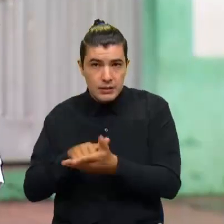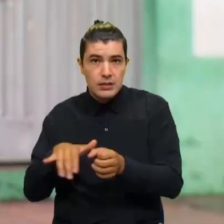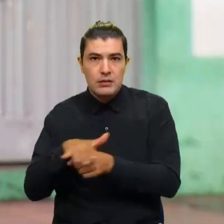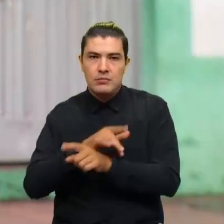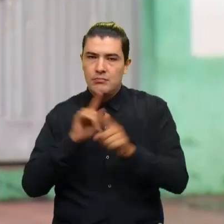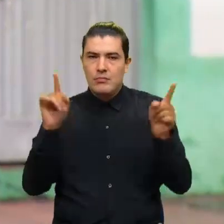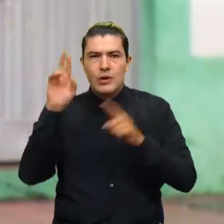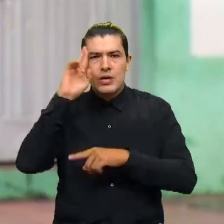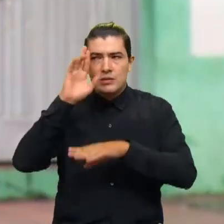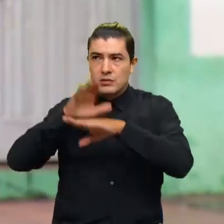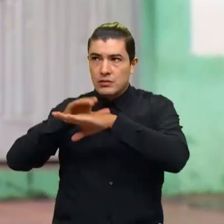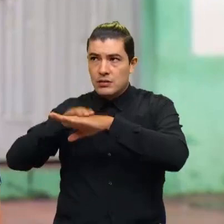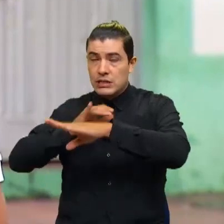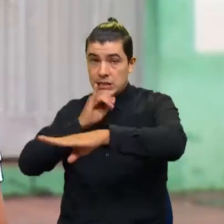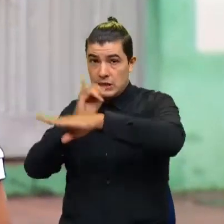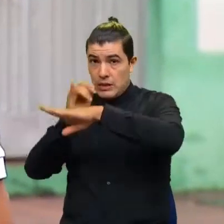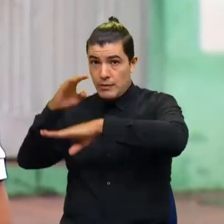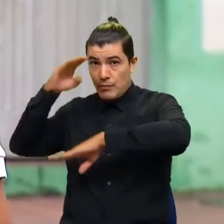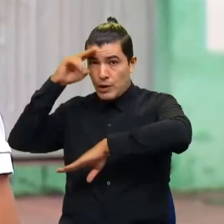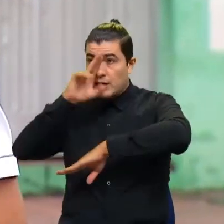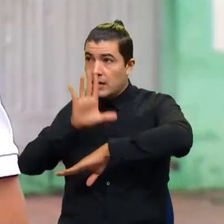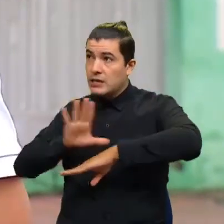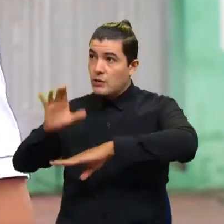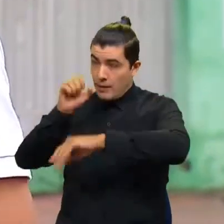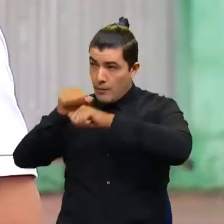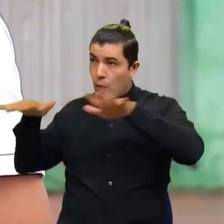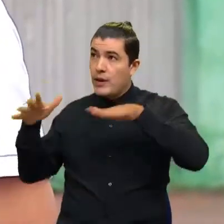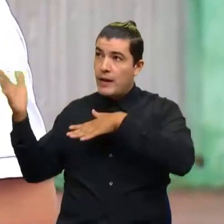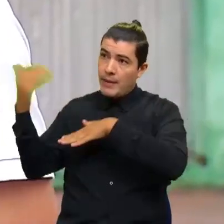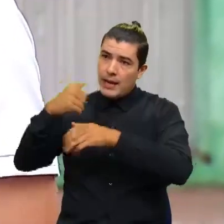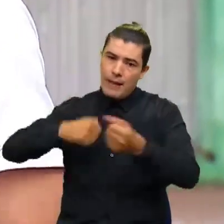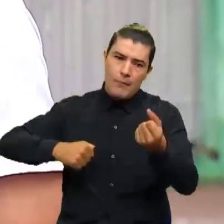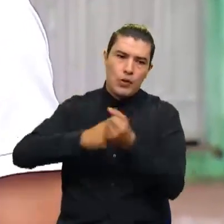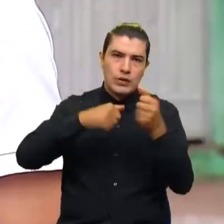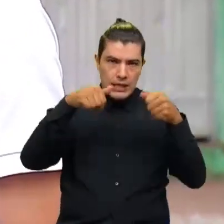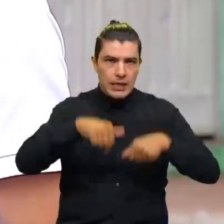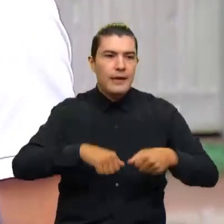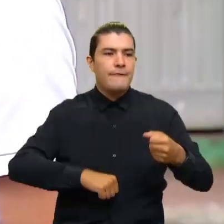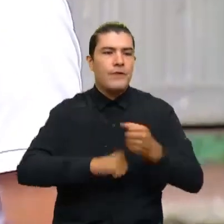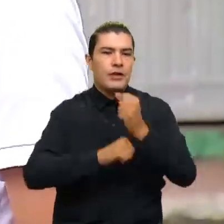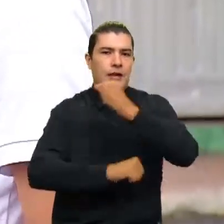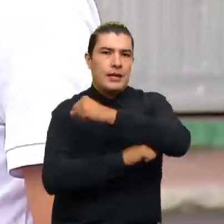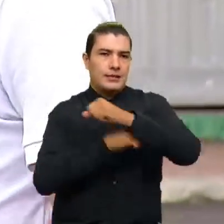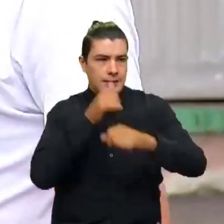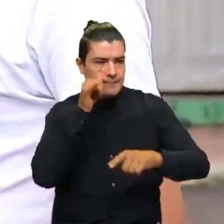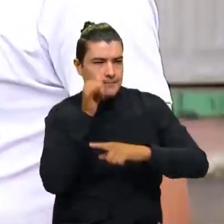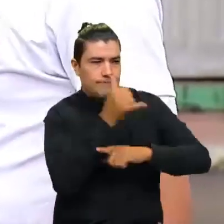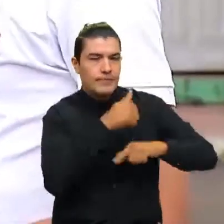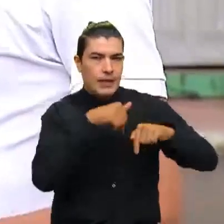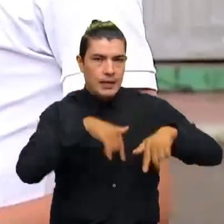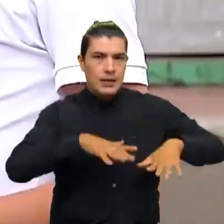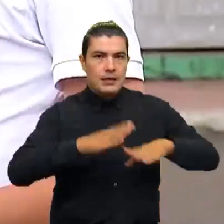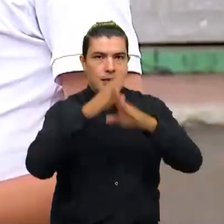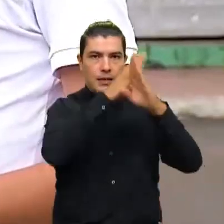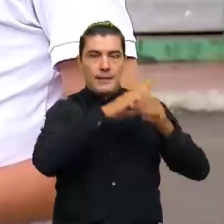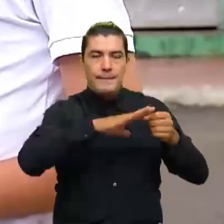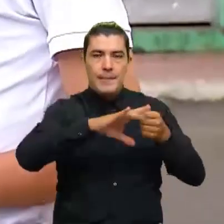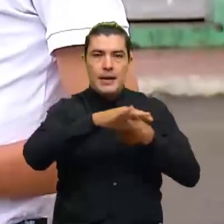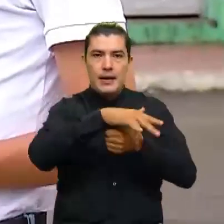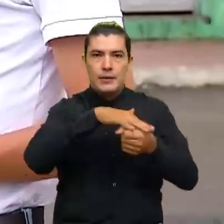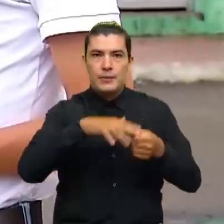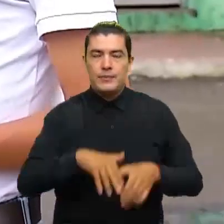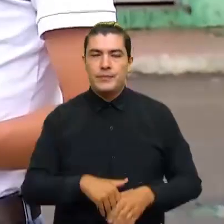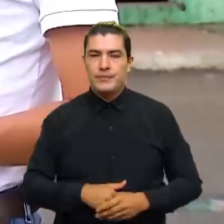un llamado a la institución pública para que entren y nos refuercen el acompañamiento de seguridad en nuestro barrio. Así es. Pues, ¿qué situaciones actualmente se han